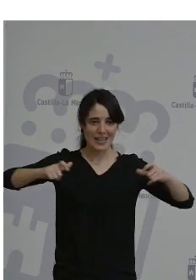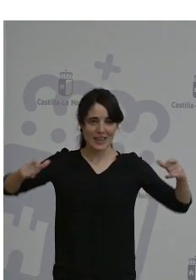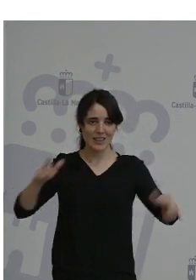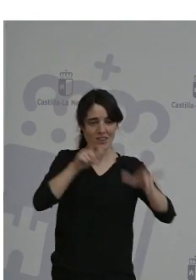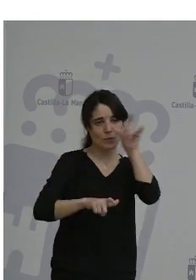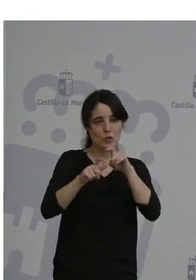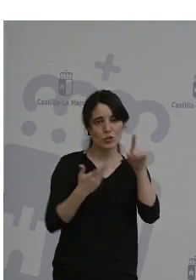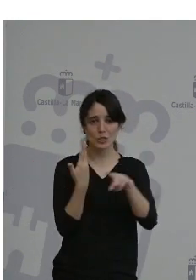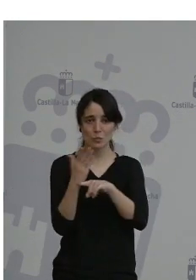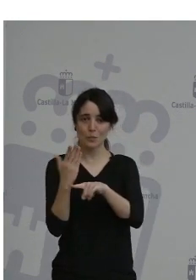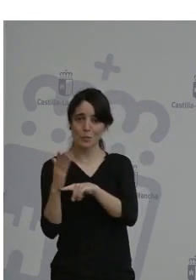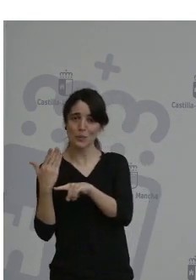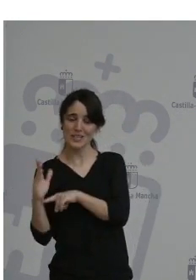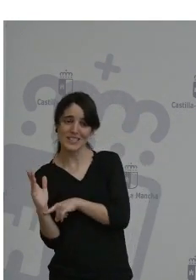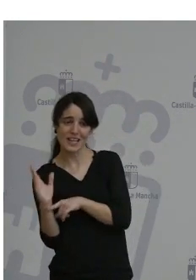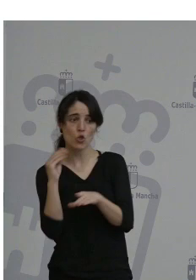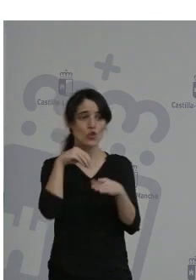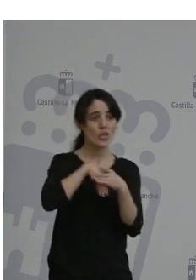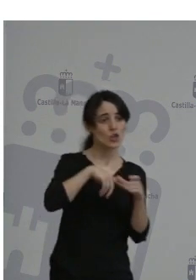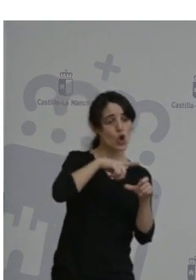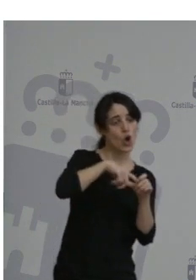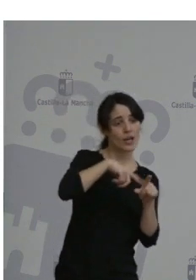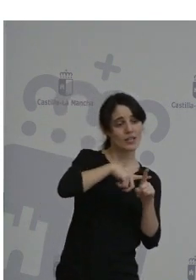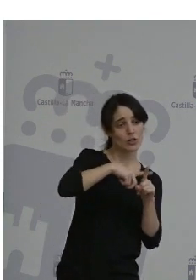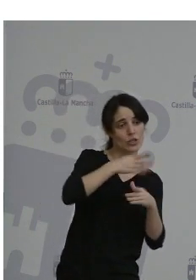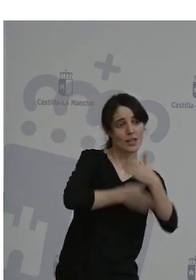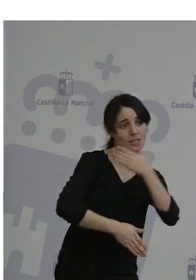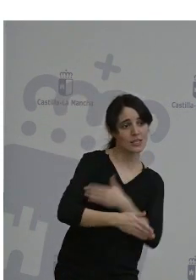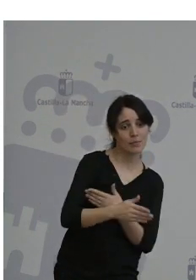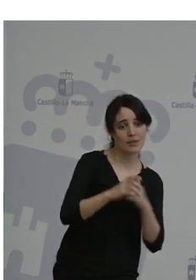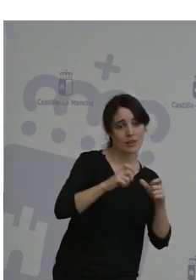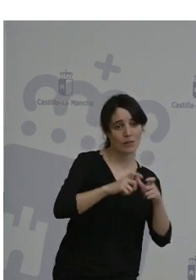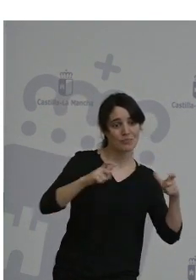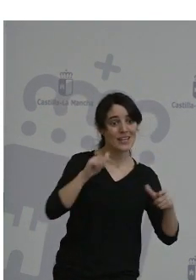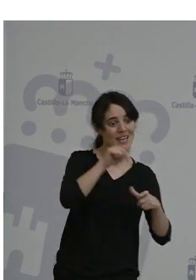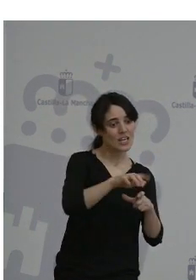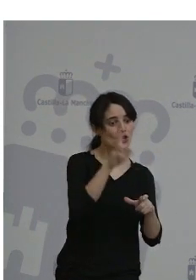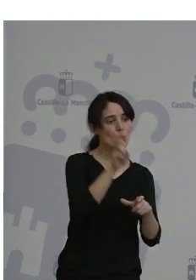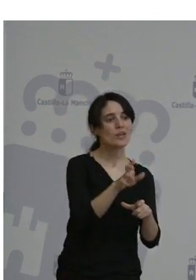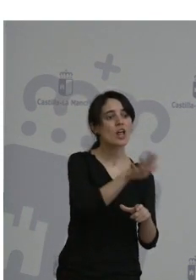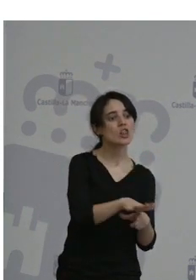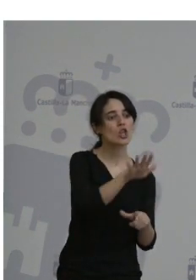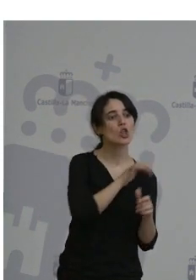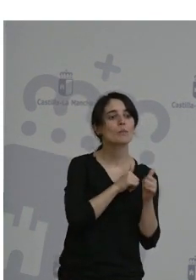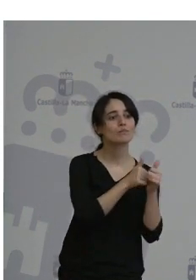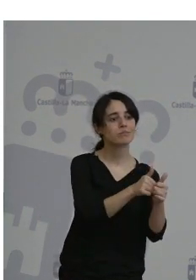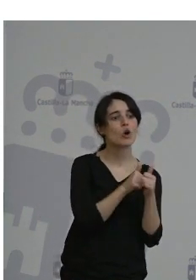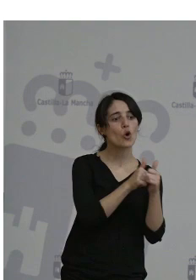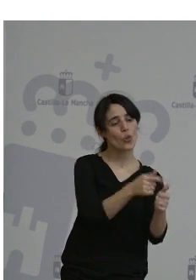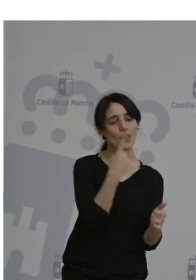por el cupo de discapacidad que provienen de la categoría de ordenanza del convenio único de la Administración General del Estado.